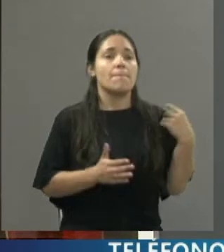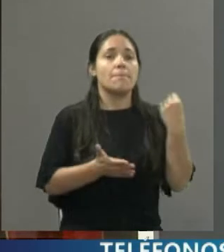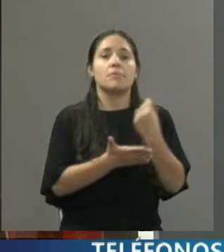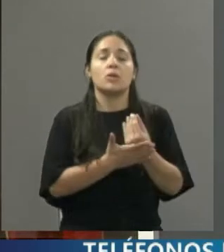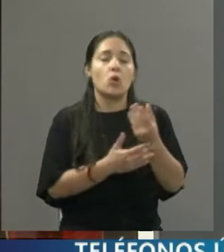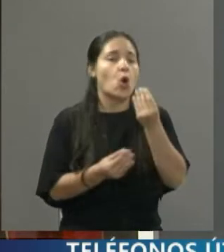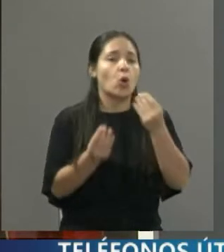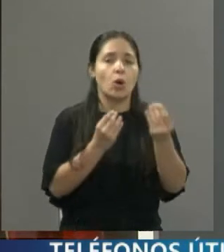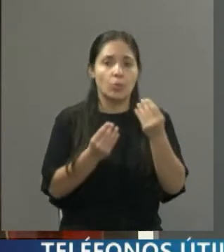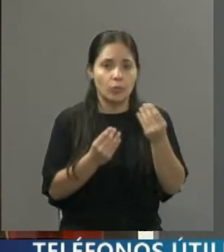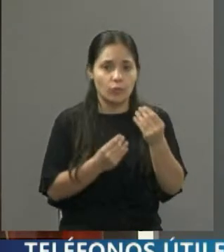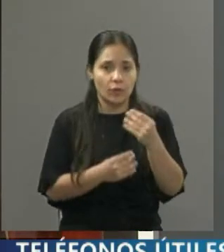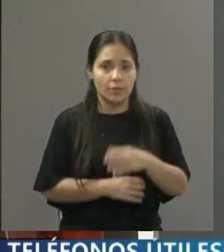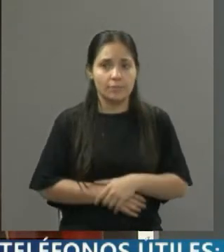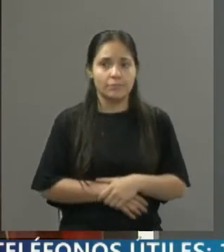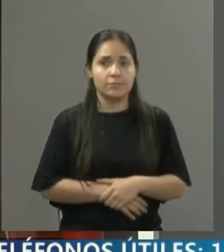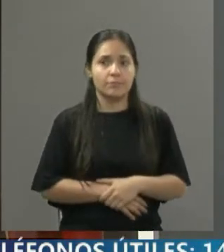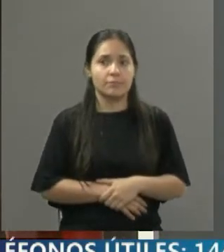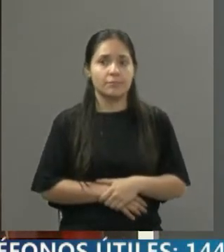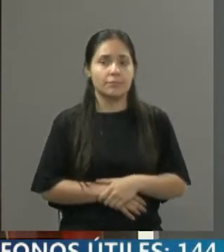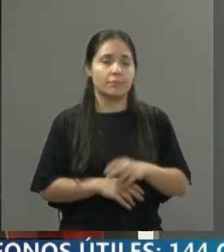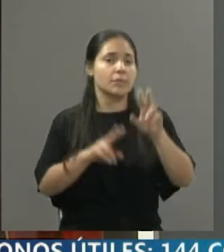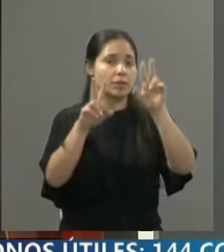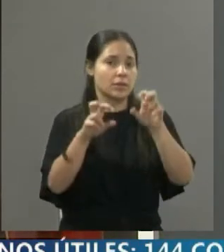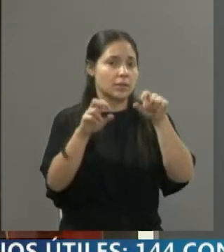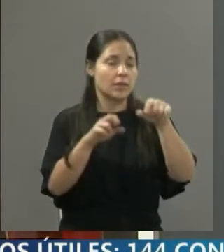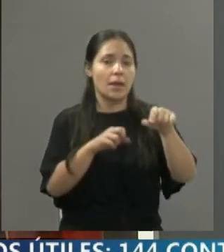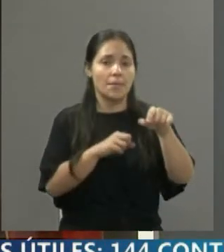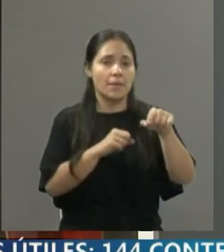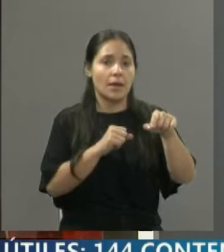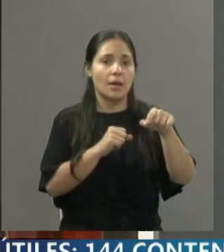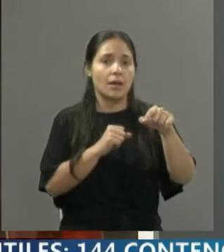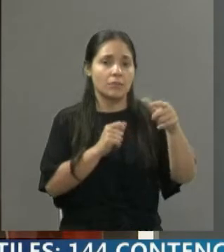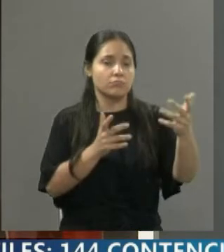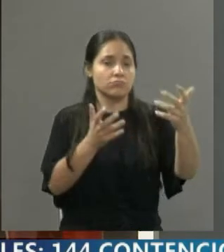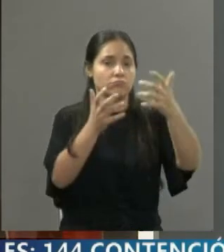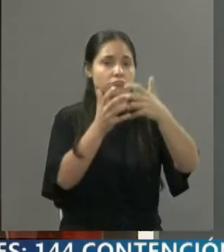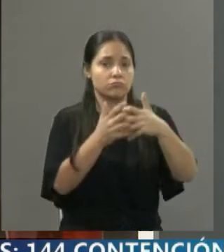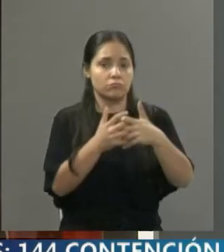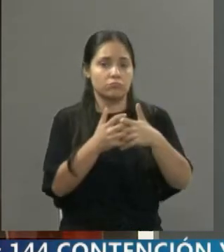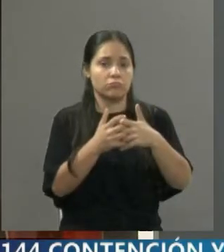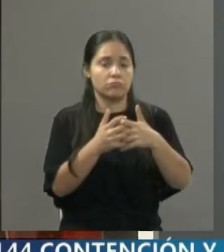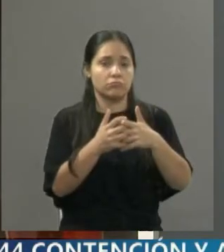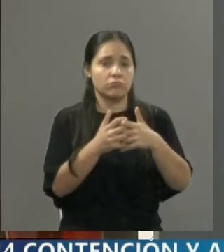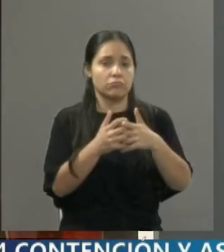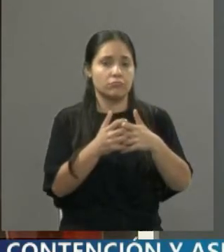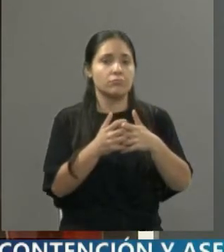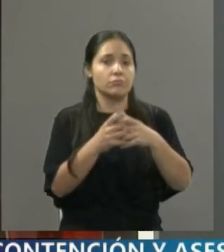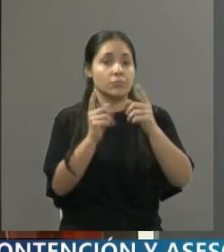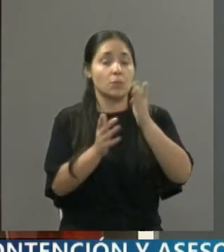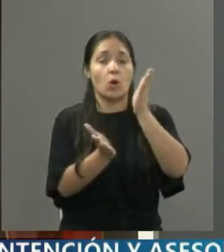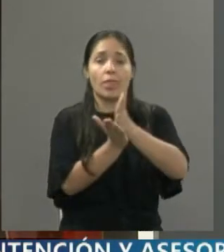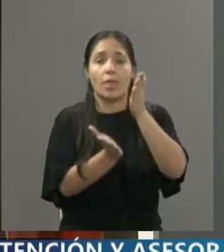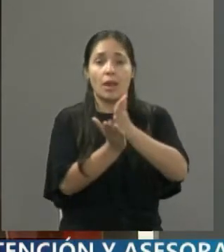teniendo en cuenta que obviamente habla de un tema que hay que tener, de temas que están involucrados básicamente con justamente lo que pasa con los